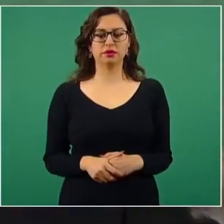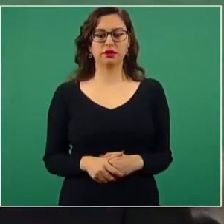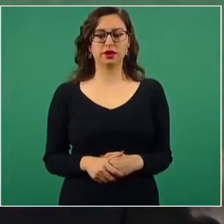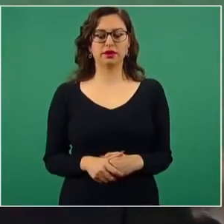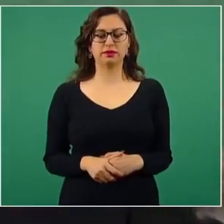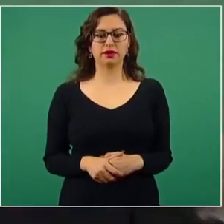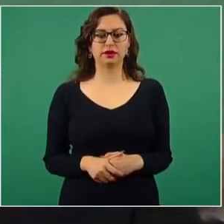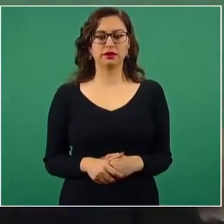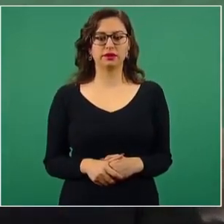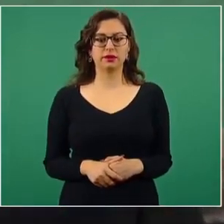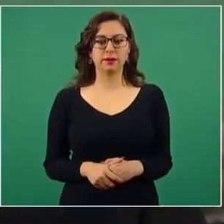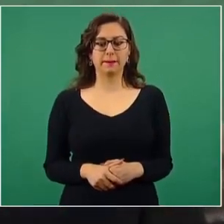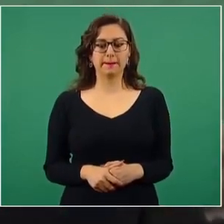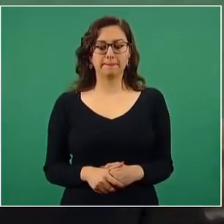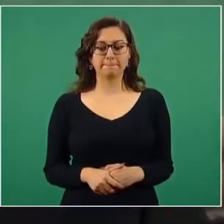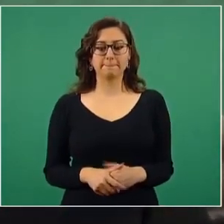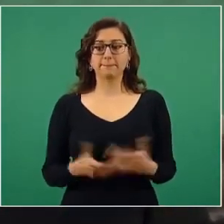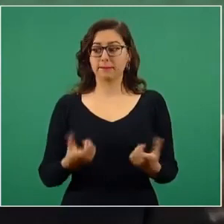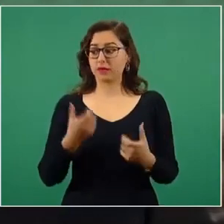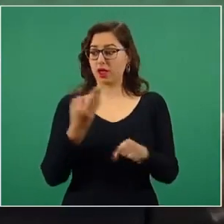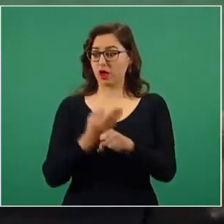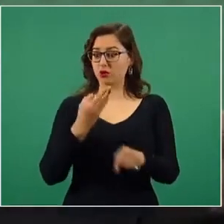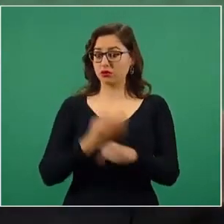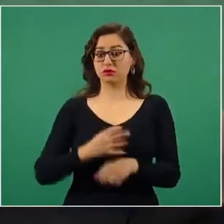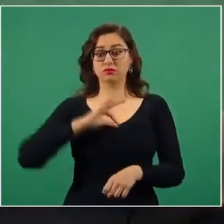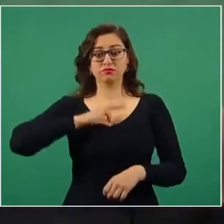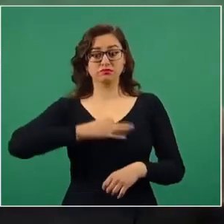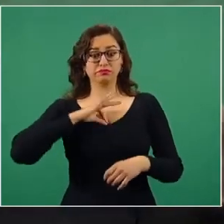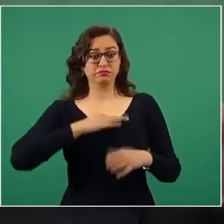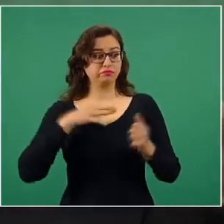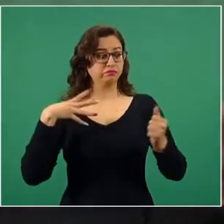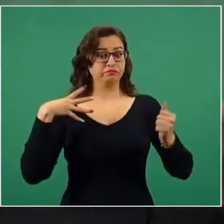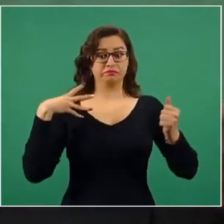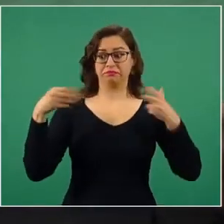dos instituciones ha sido muy importante.